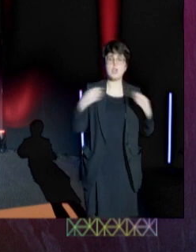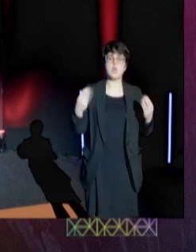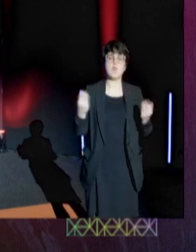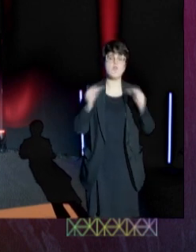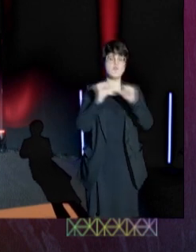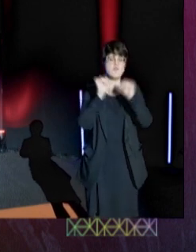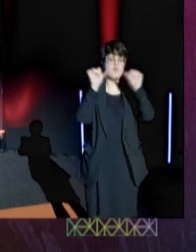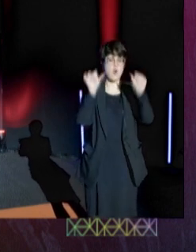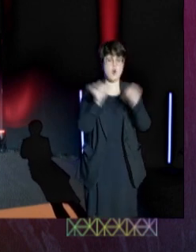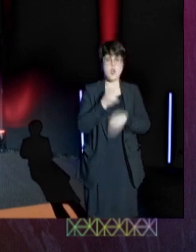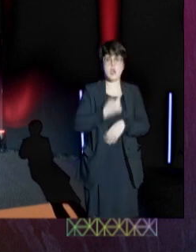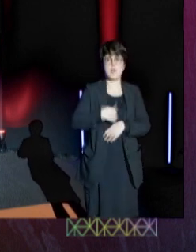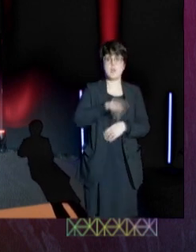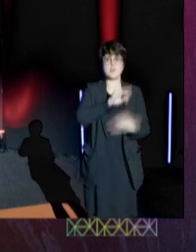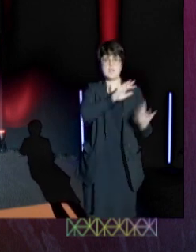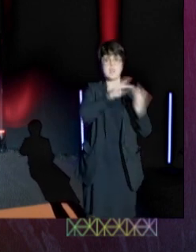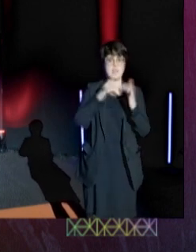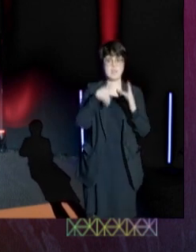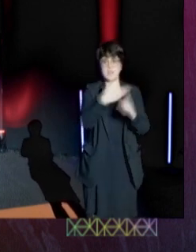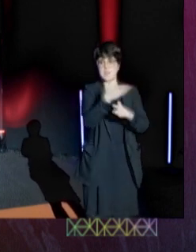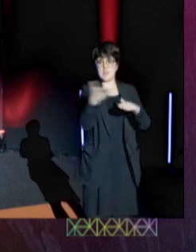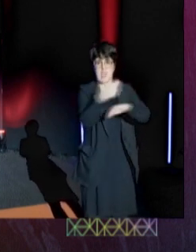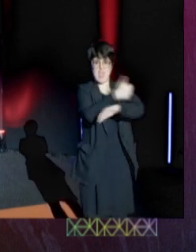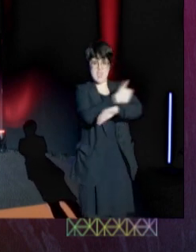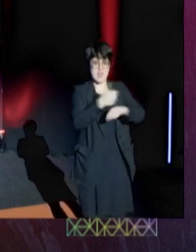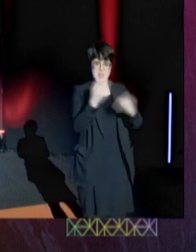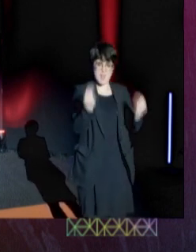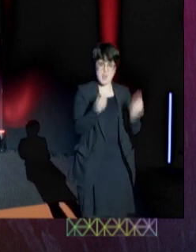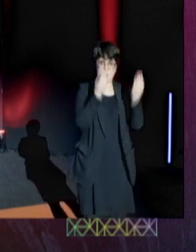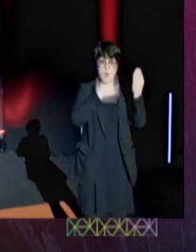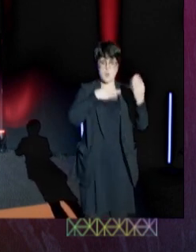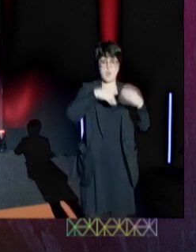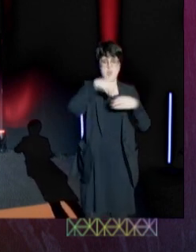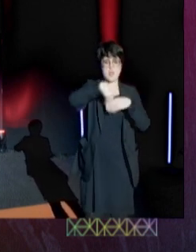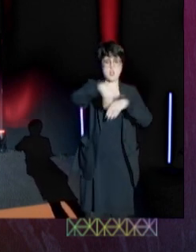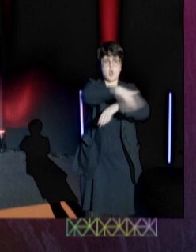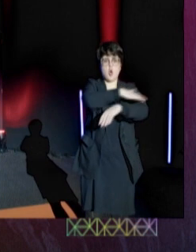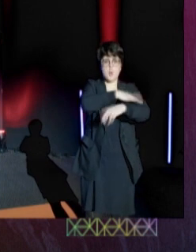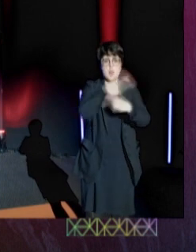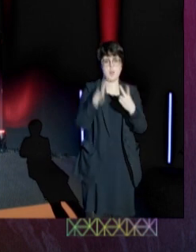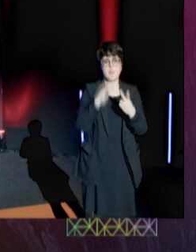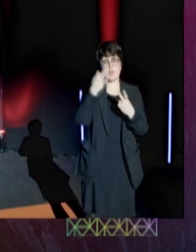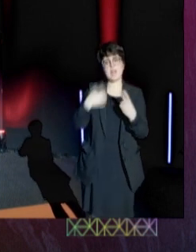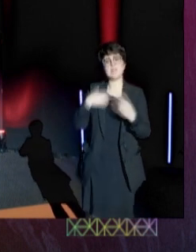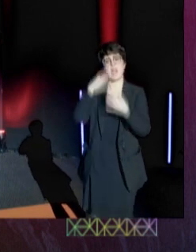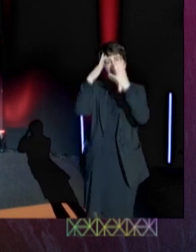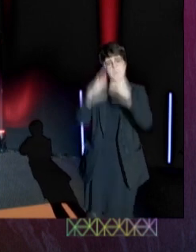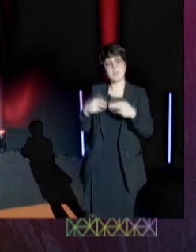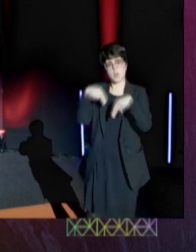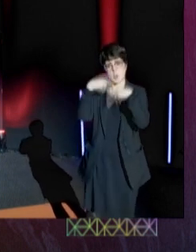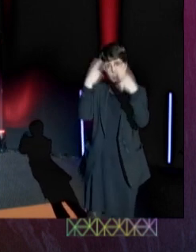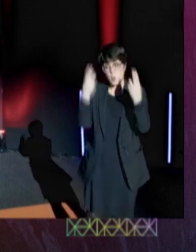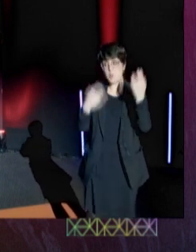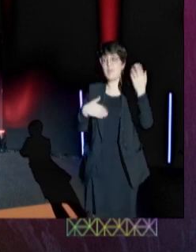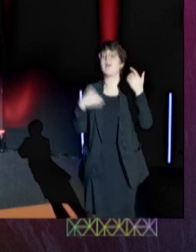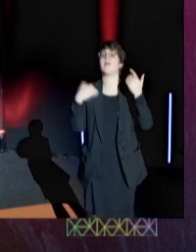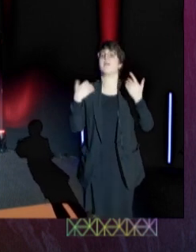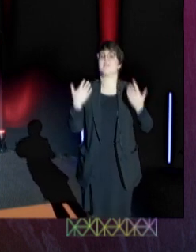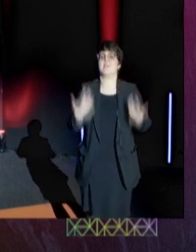forma en la que nos interaccion con los ciudadanos desde los gobiernos de las administraciones públicas existe por tanto un